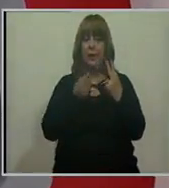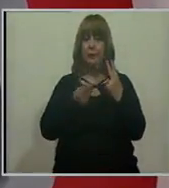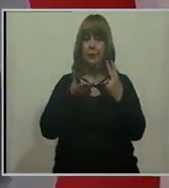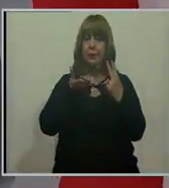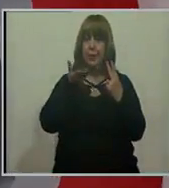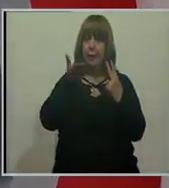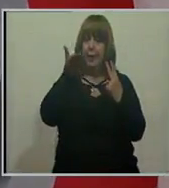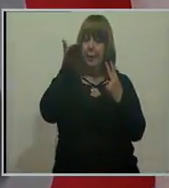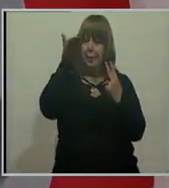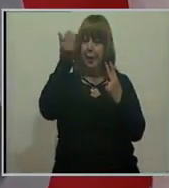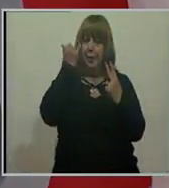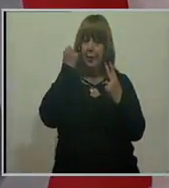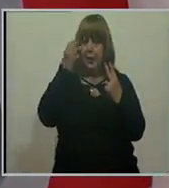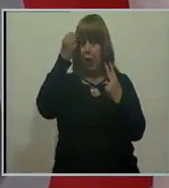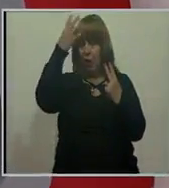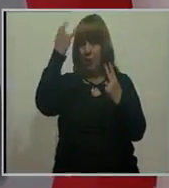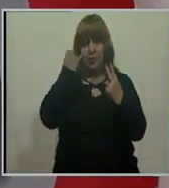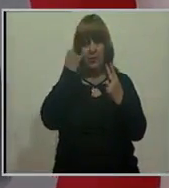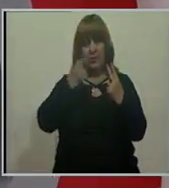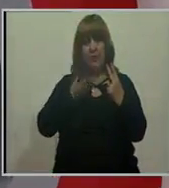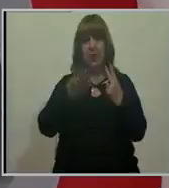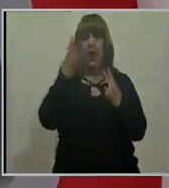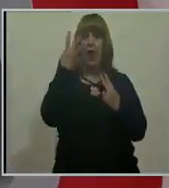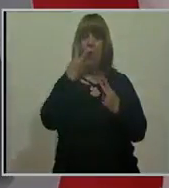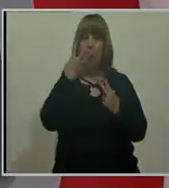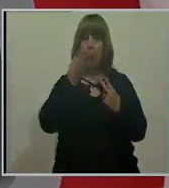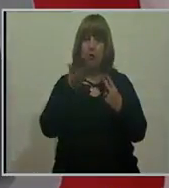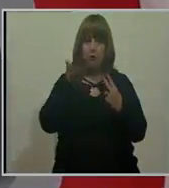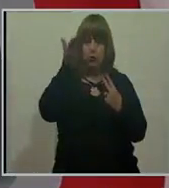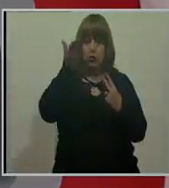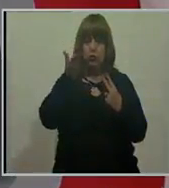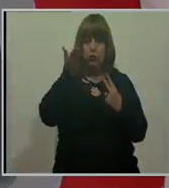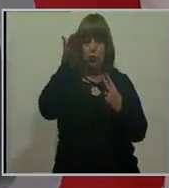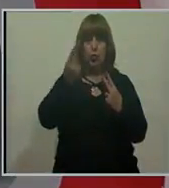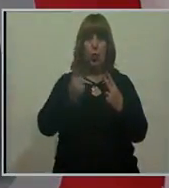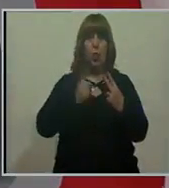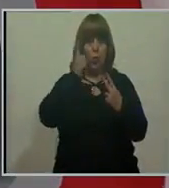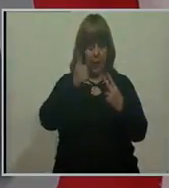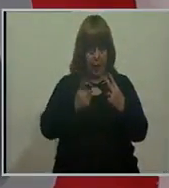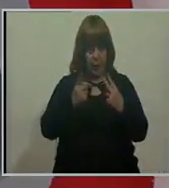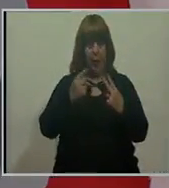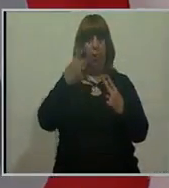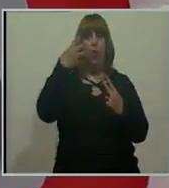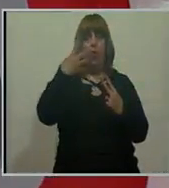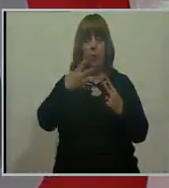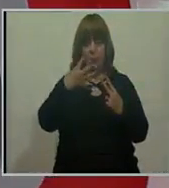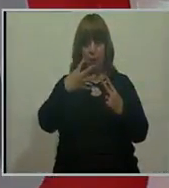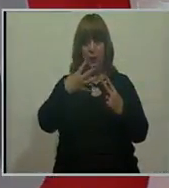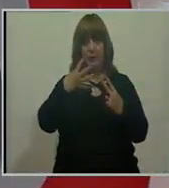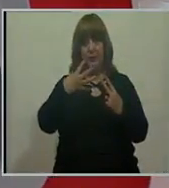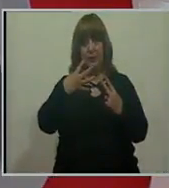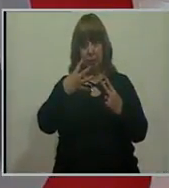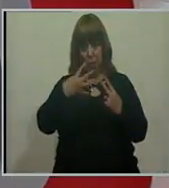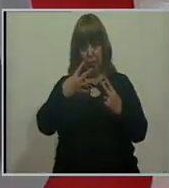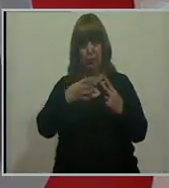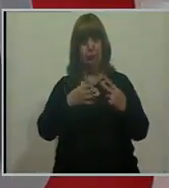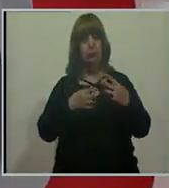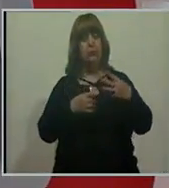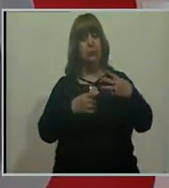oficializó a través del boletín oficial y va a tener 4 subas anuales. Estas 4 subas anuales tienen que ver